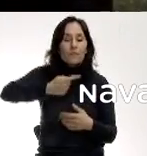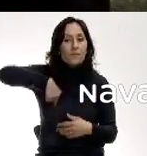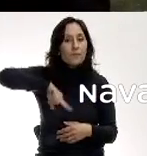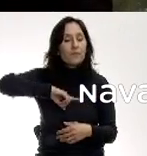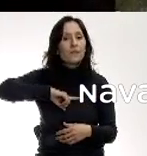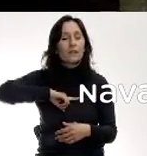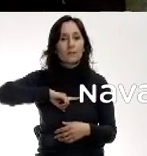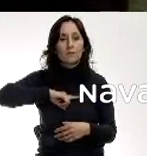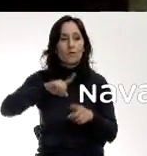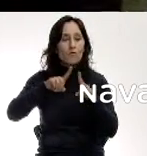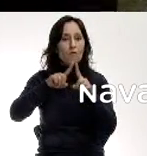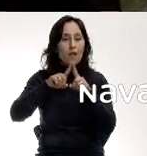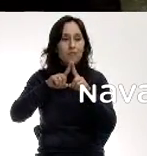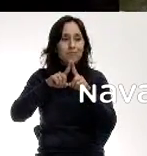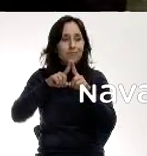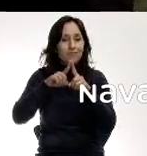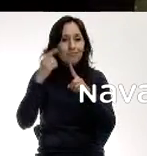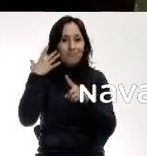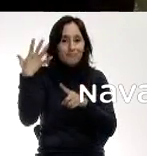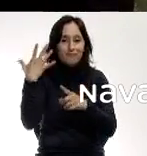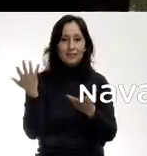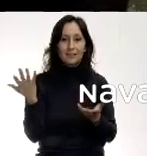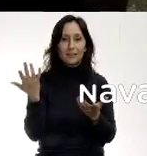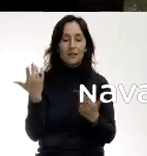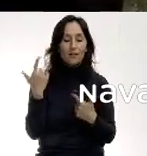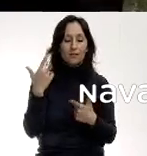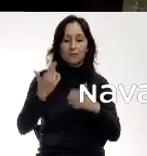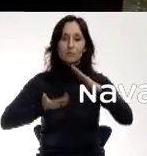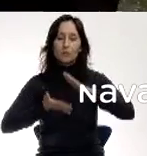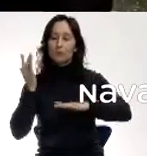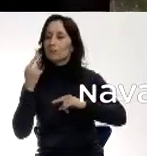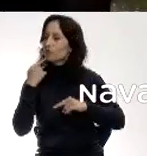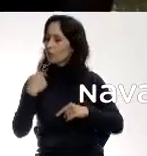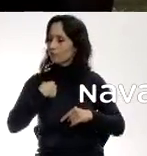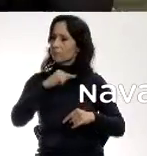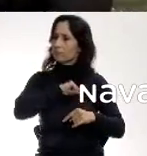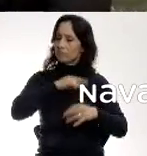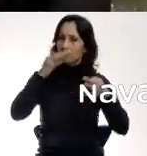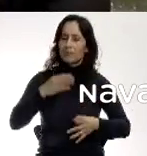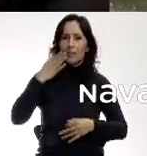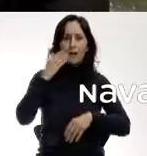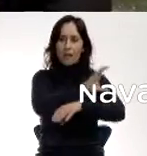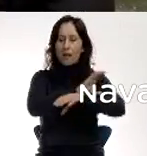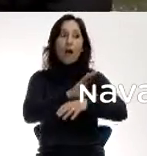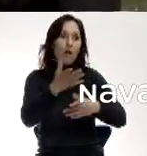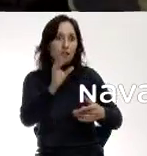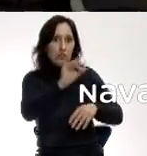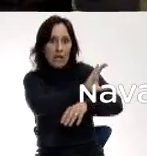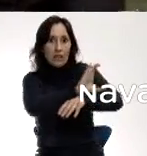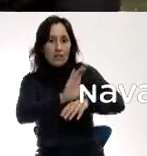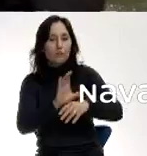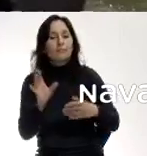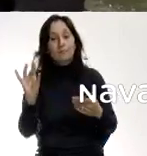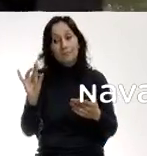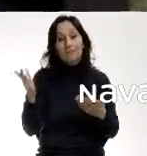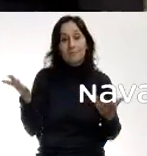un emblema. Y a donde vamos y decimos que somos de Artajona, lo primero que decimos, el cerco, ¿sabes? ¿No? El cerco de Artajona. ¿Qué vamos